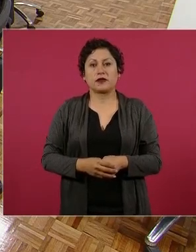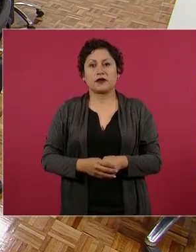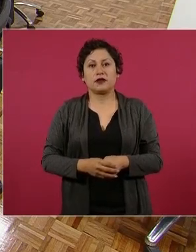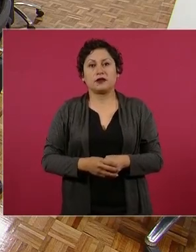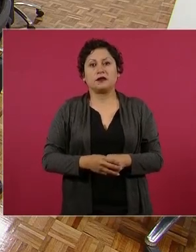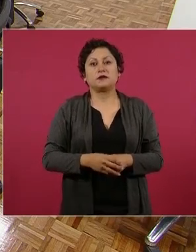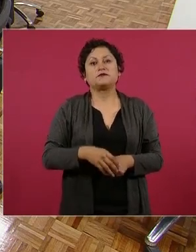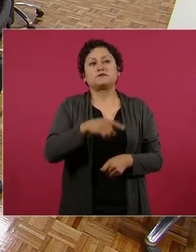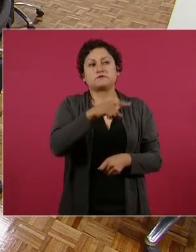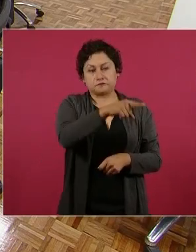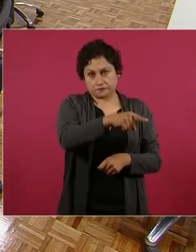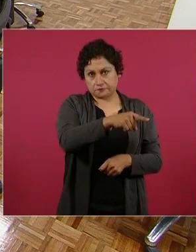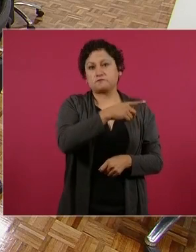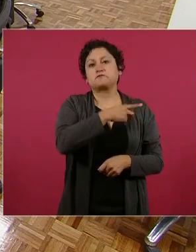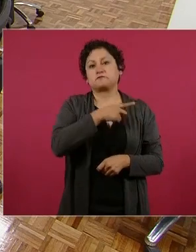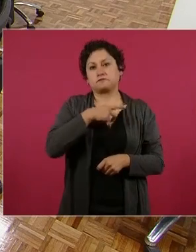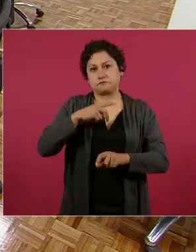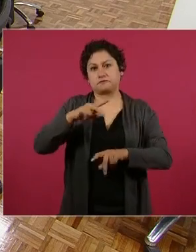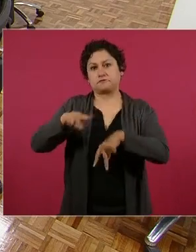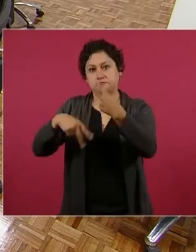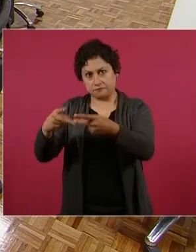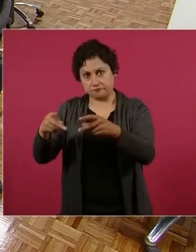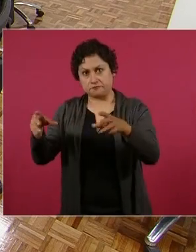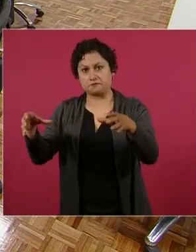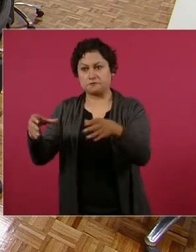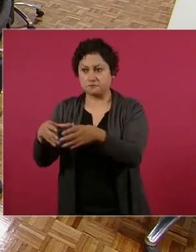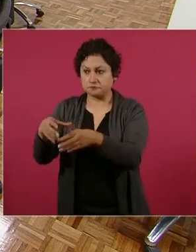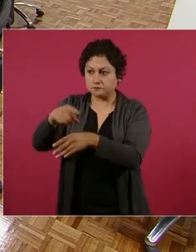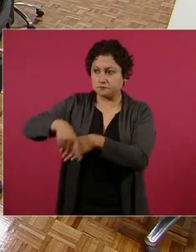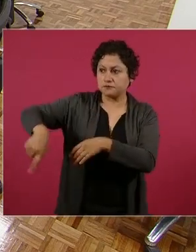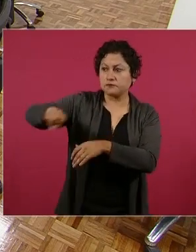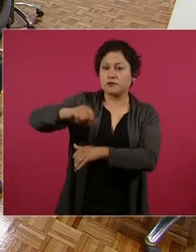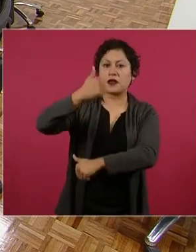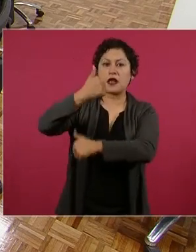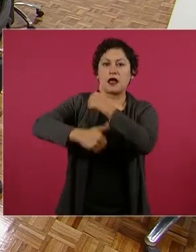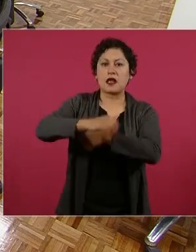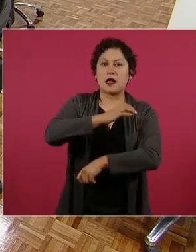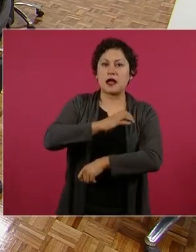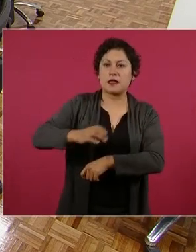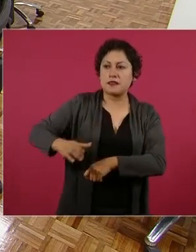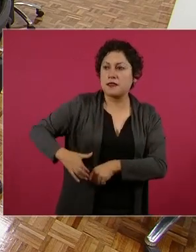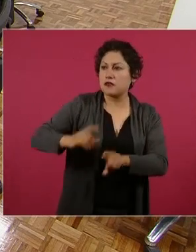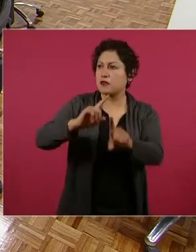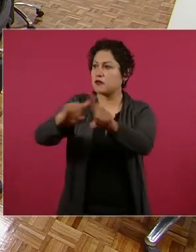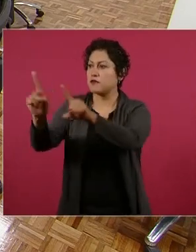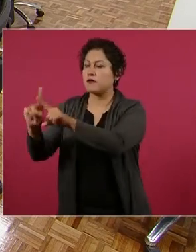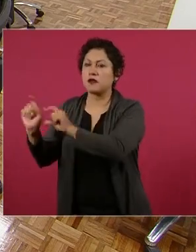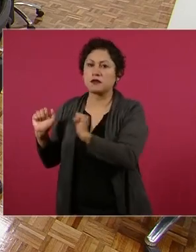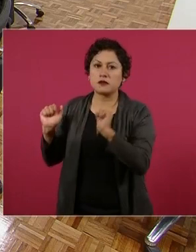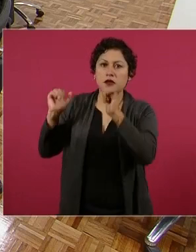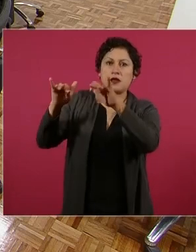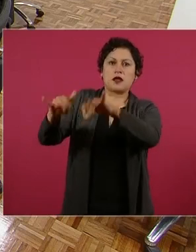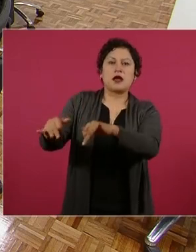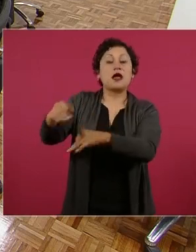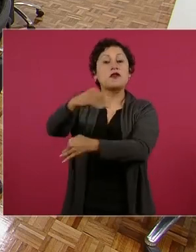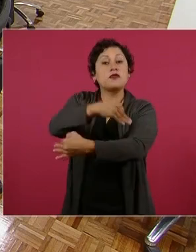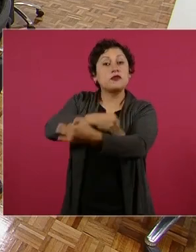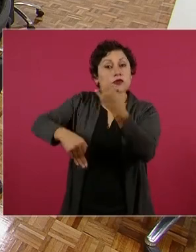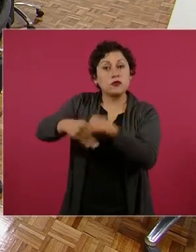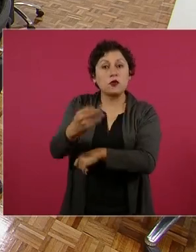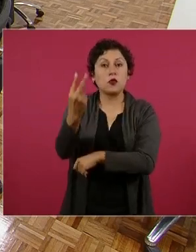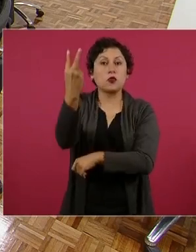el CNE, los candidatos de oposición, los partidos, todos hoy a las 2:00 p.m. Ojalá y se llegue